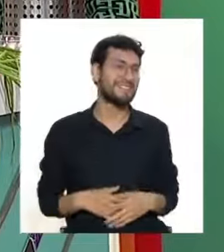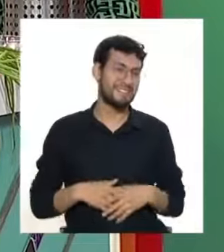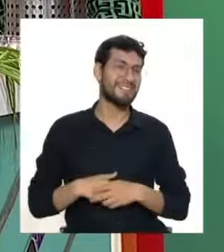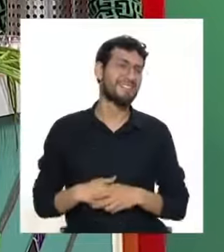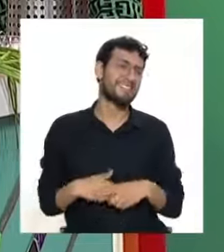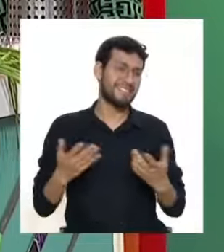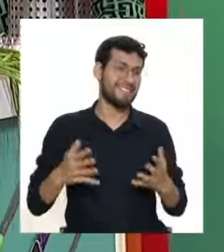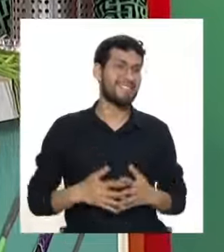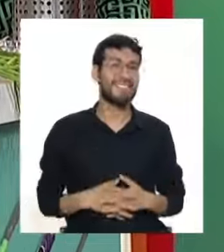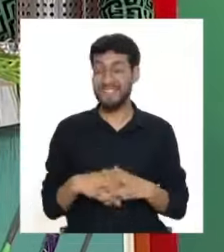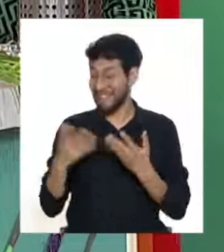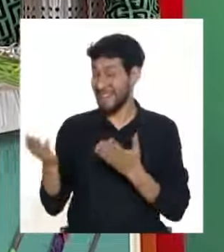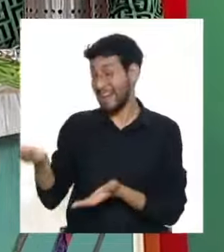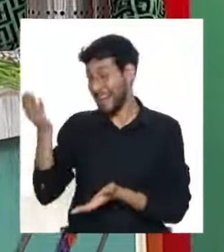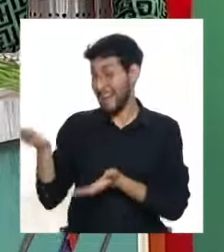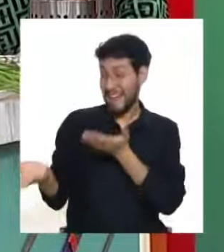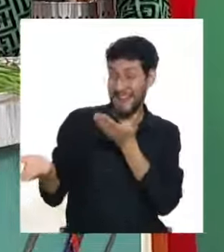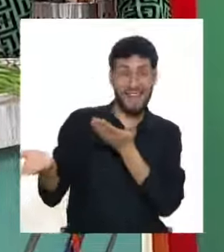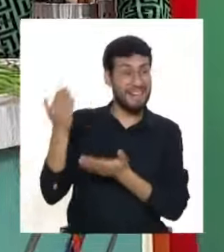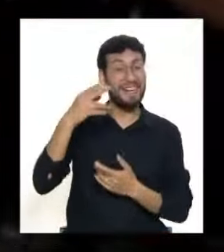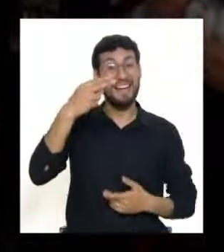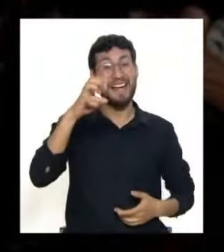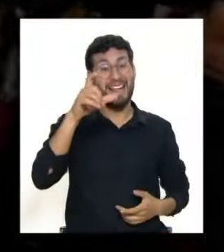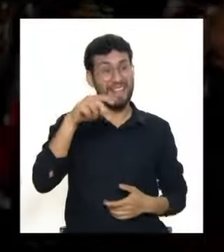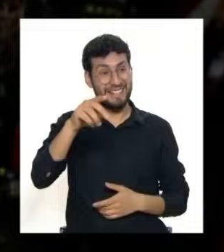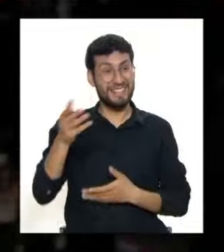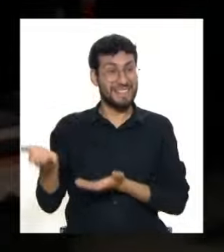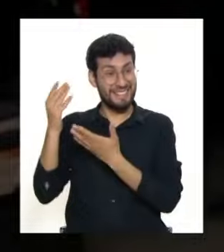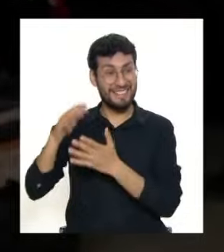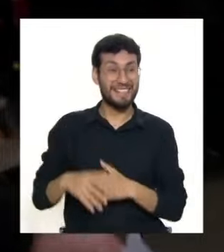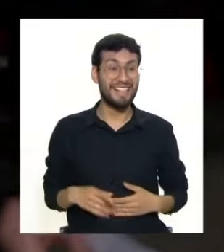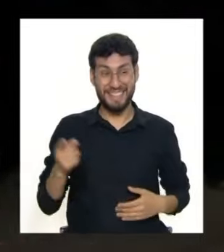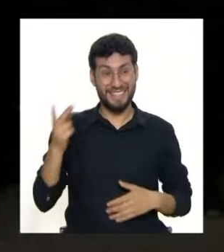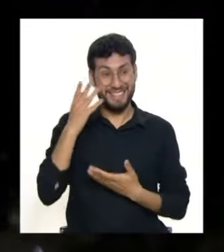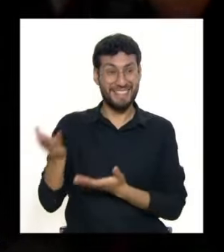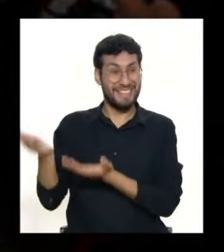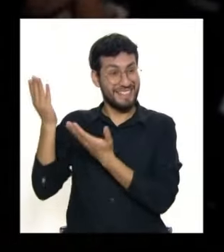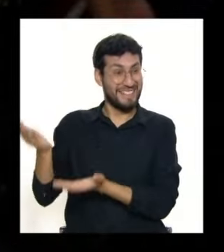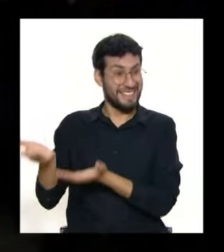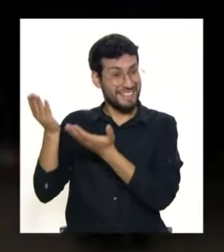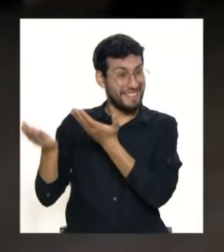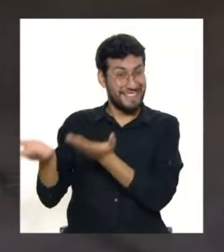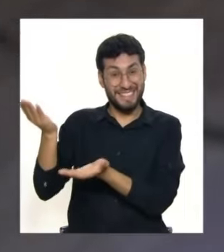cuenta. Vamos, Helen. Va. Ve, ahí está, ahí está.